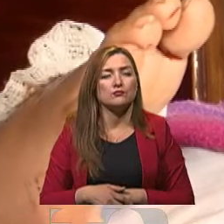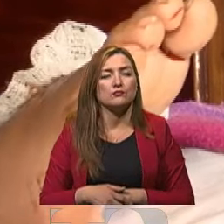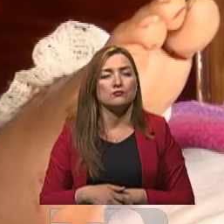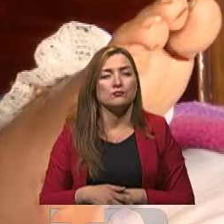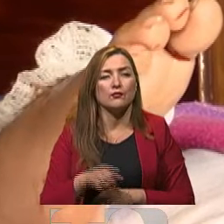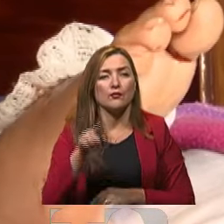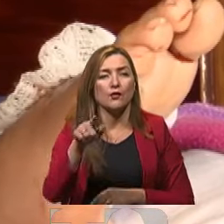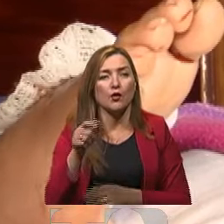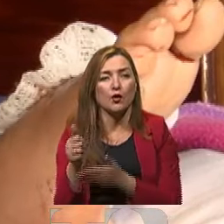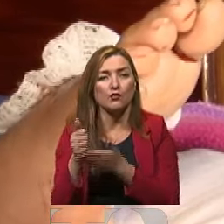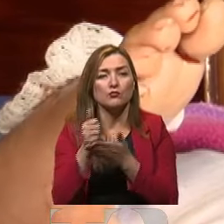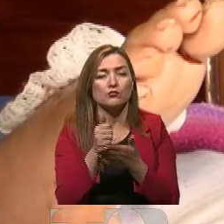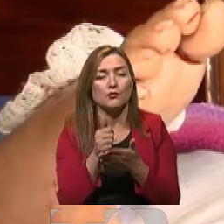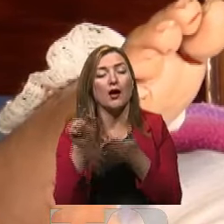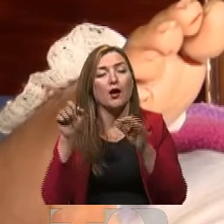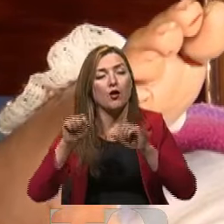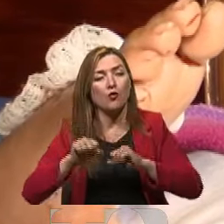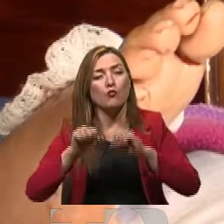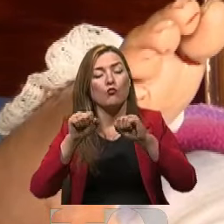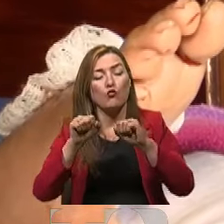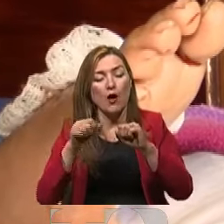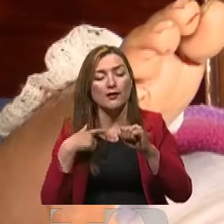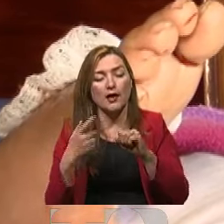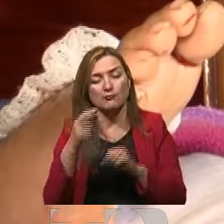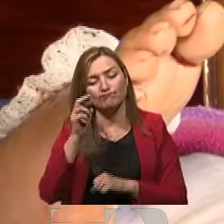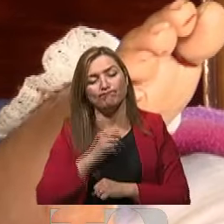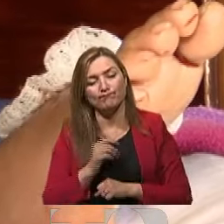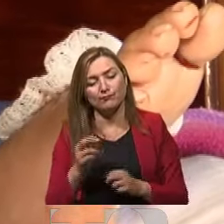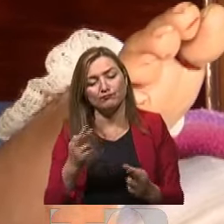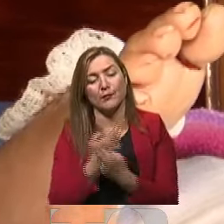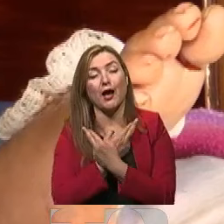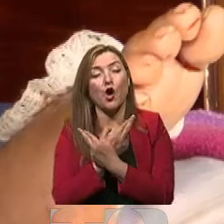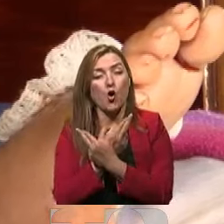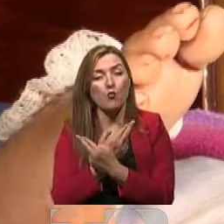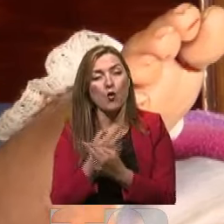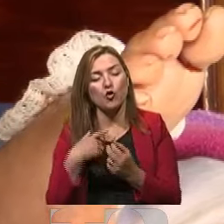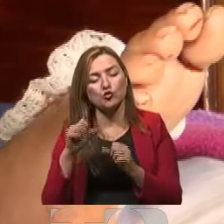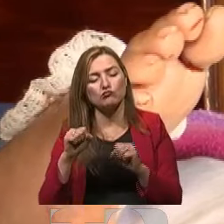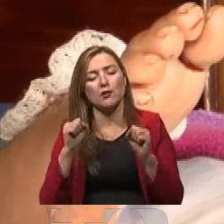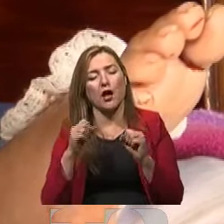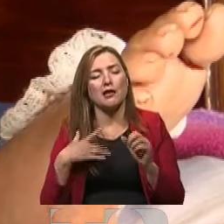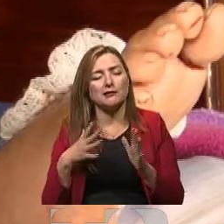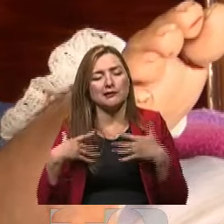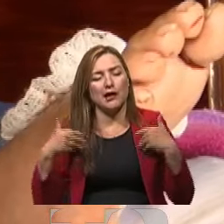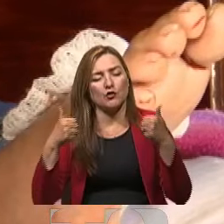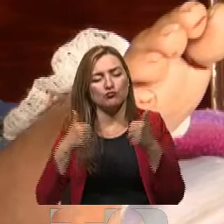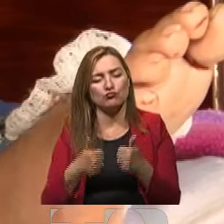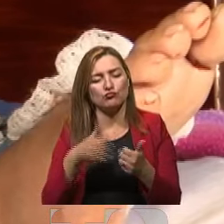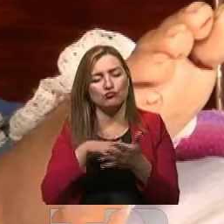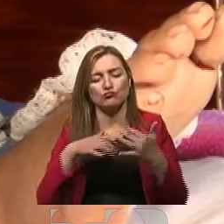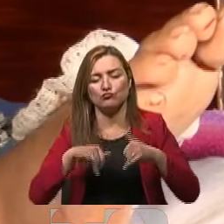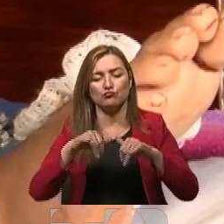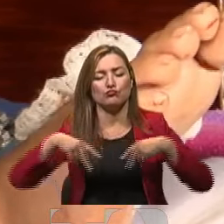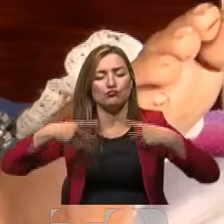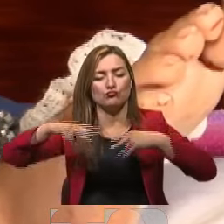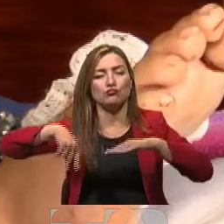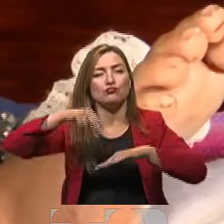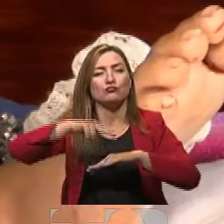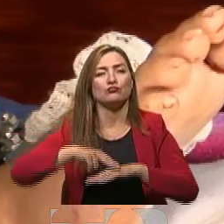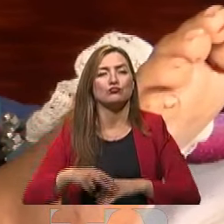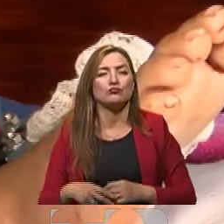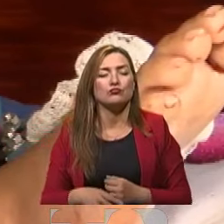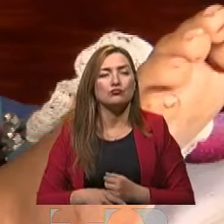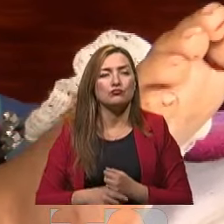Con su ayuda, Cristina accederá a una pronta recuperación para así continuar con sus estudios y su vida normal.